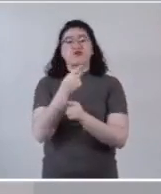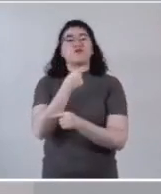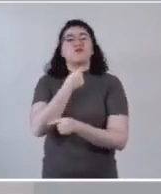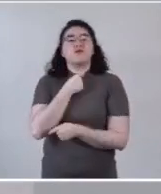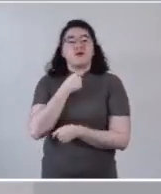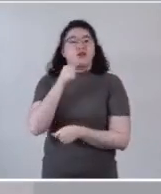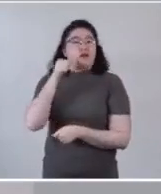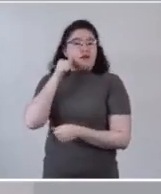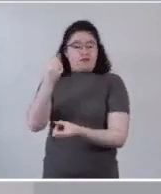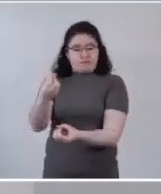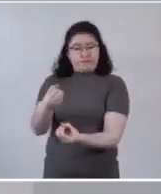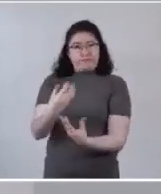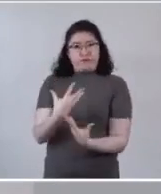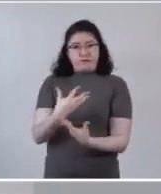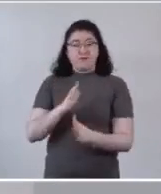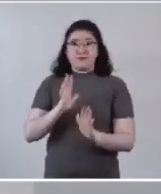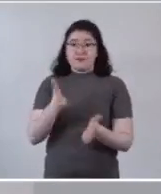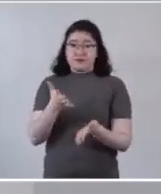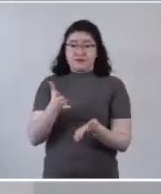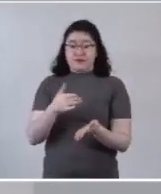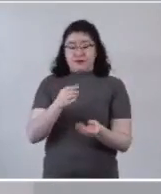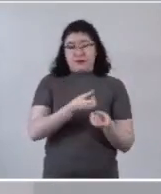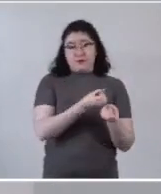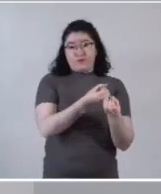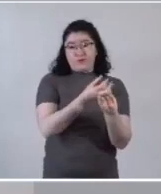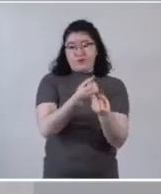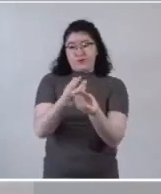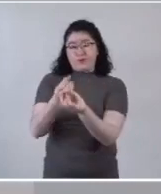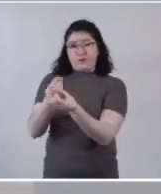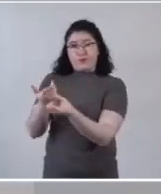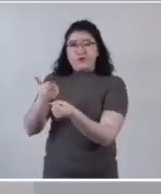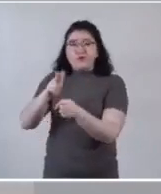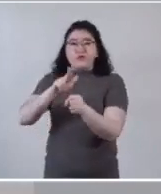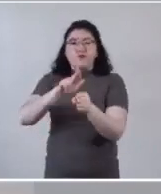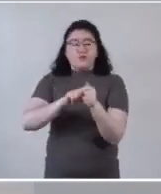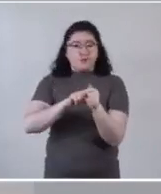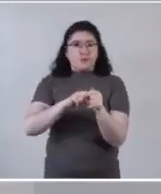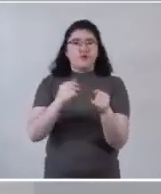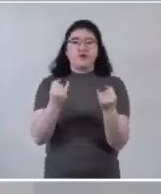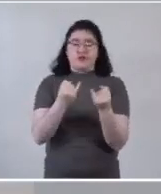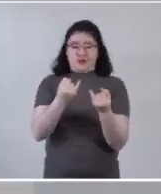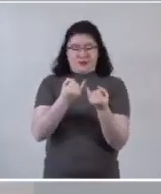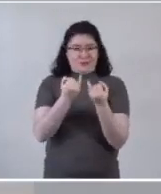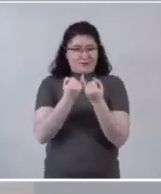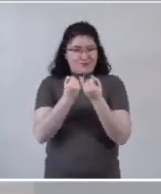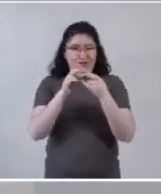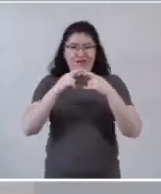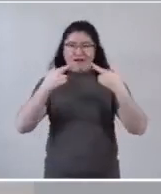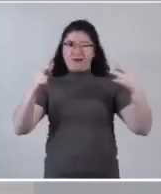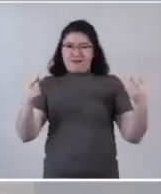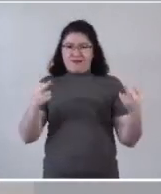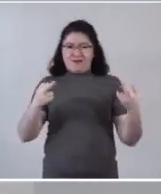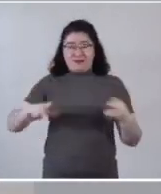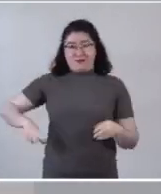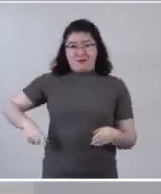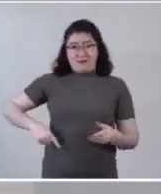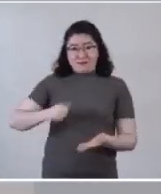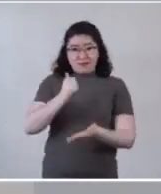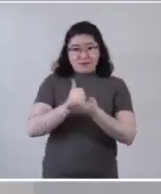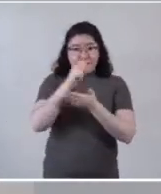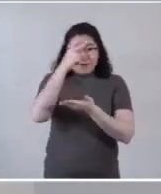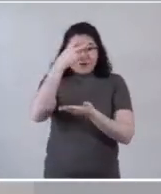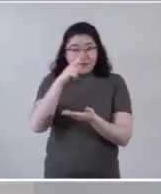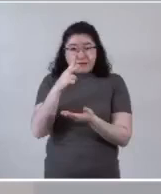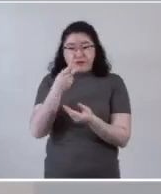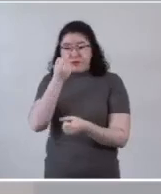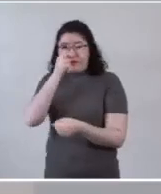ayer y que han sido repartidos en tanto hospitales de la red de hospitales del Gobierno de la Ciudad de México, de la